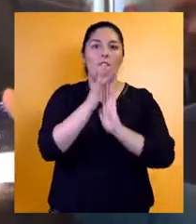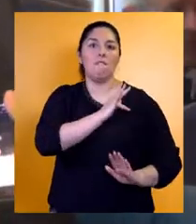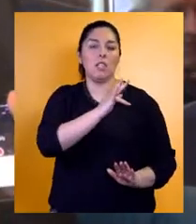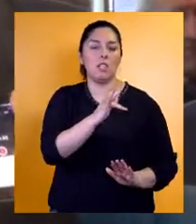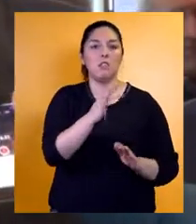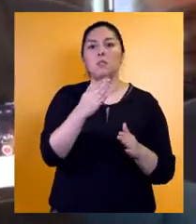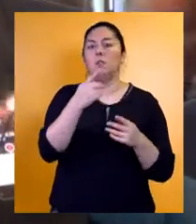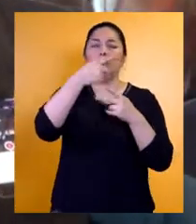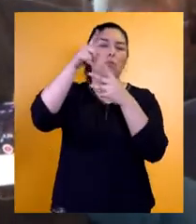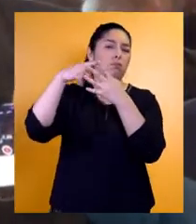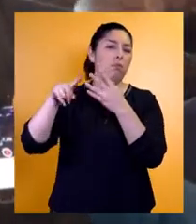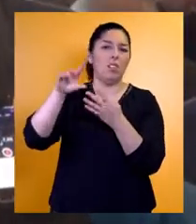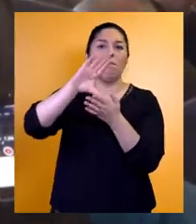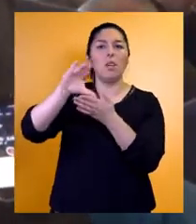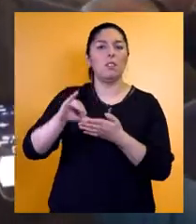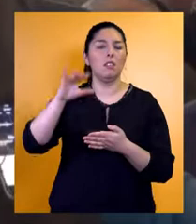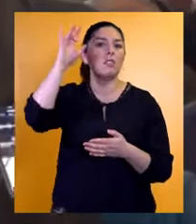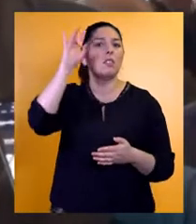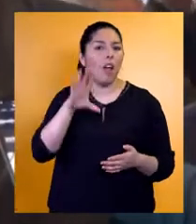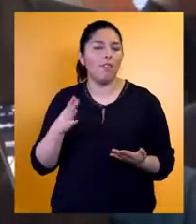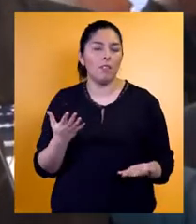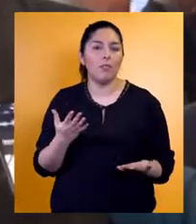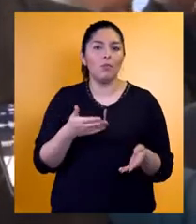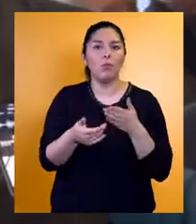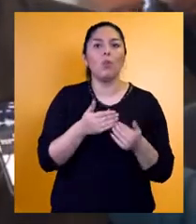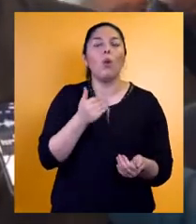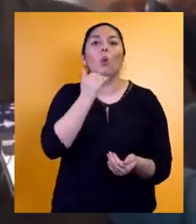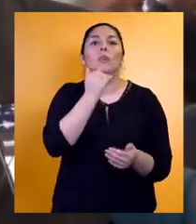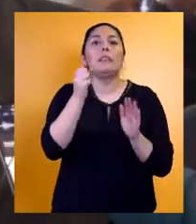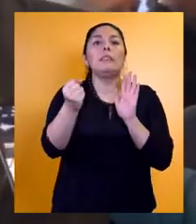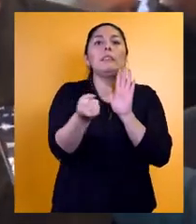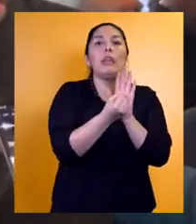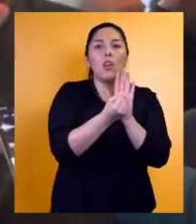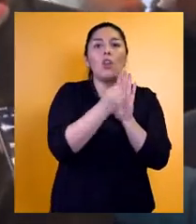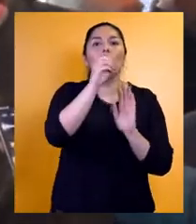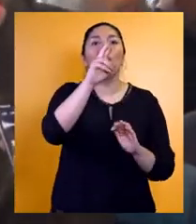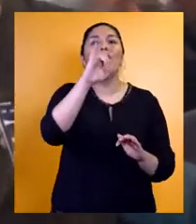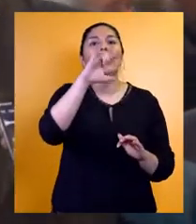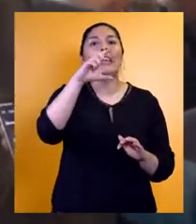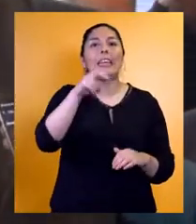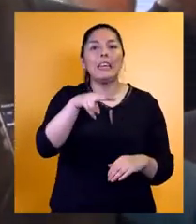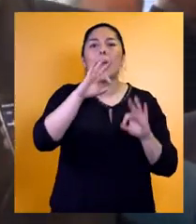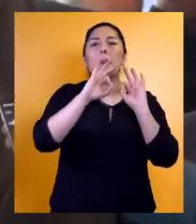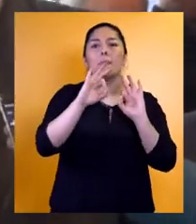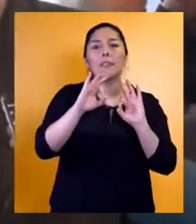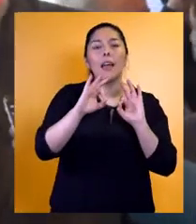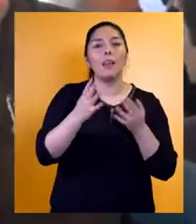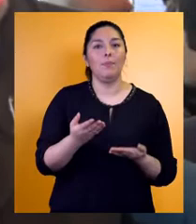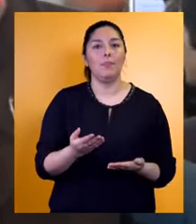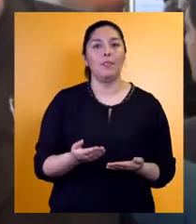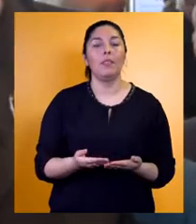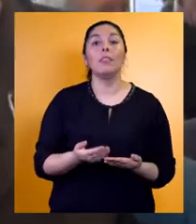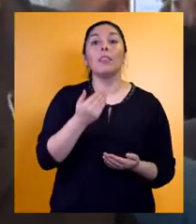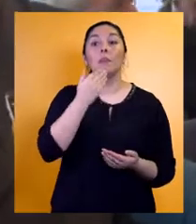entero. Los franceses, los suizos son especialistas en usar sellos de origen. Nosotros en